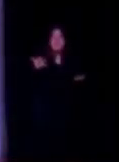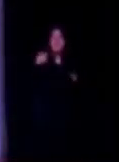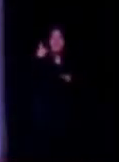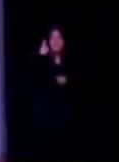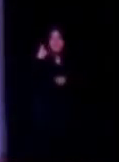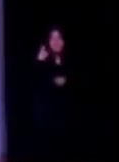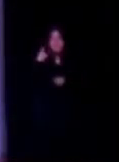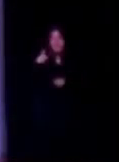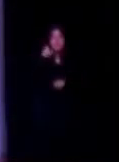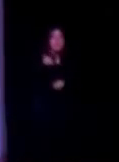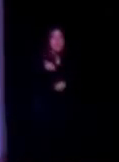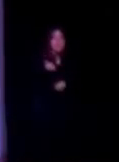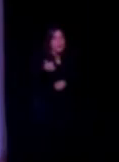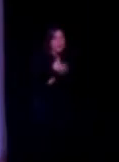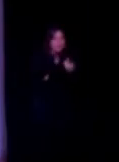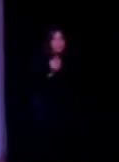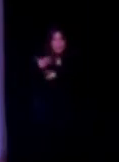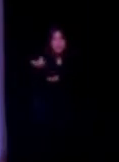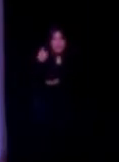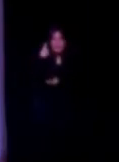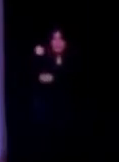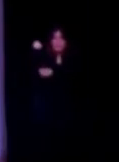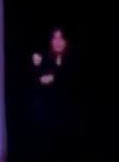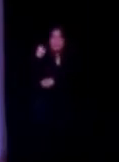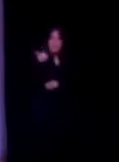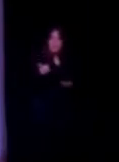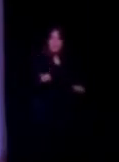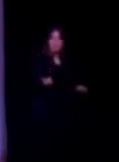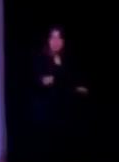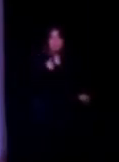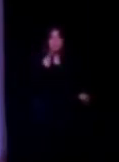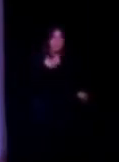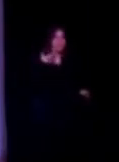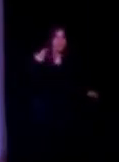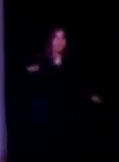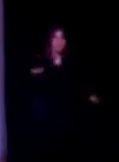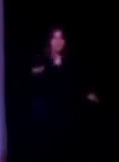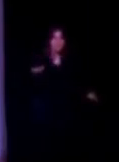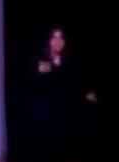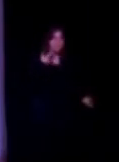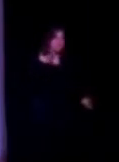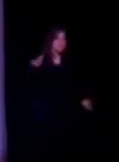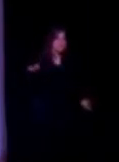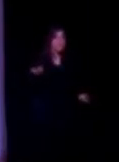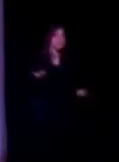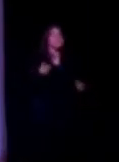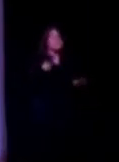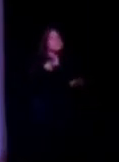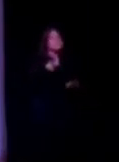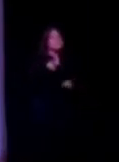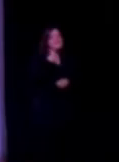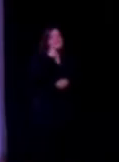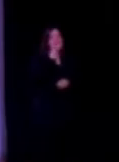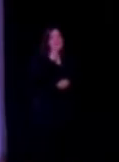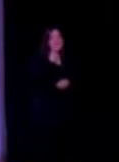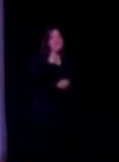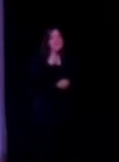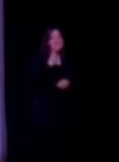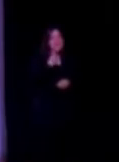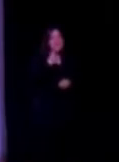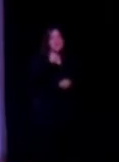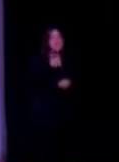hombre. Pues esa historia es un poco cuando, pobrecitos, qué lástima, ¿no? Esa consideración es la que entiendo